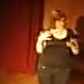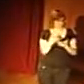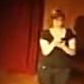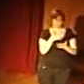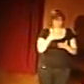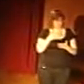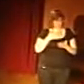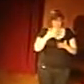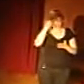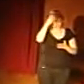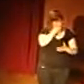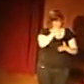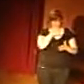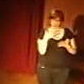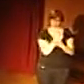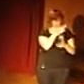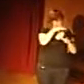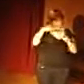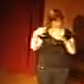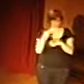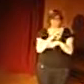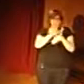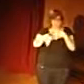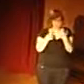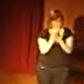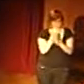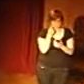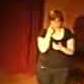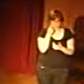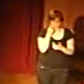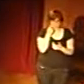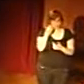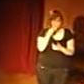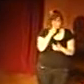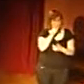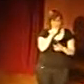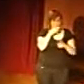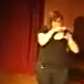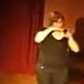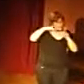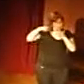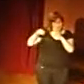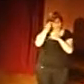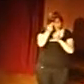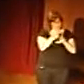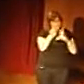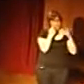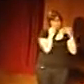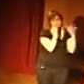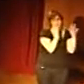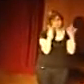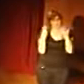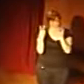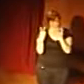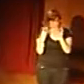de la monarquía española hasta el punto que Fernando brambila pintó 97 cuadros eh a lo largo de